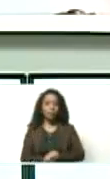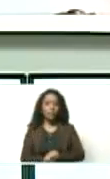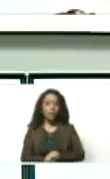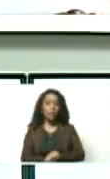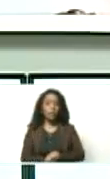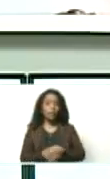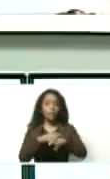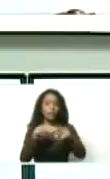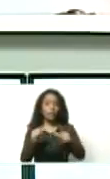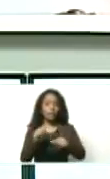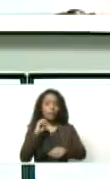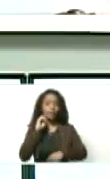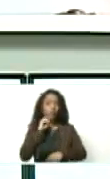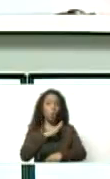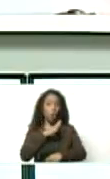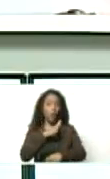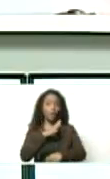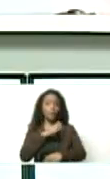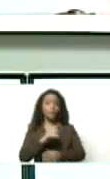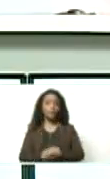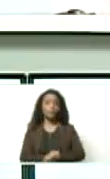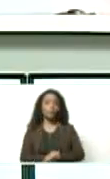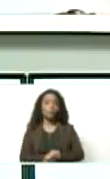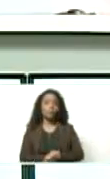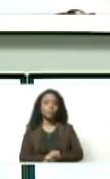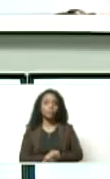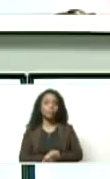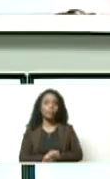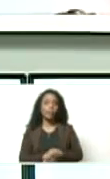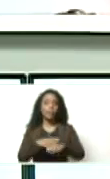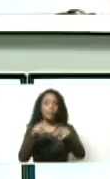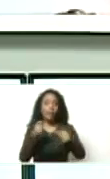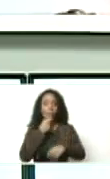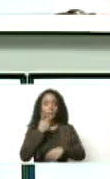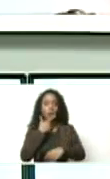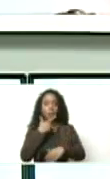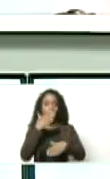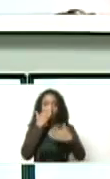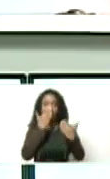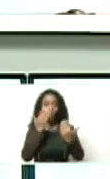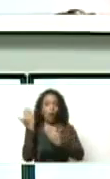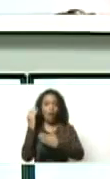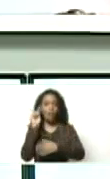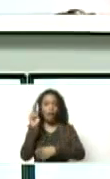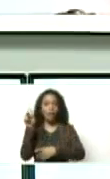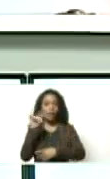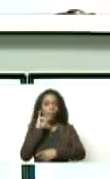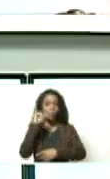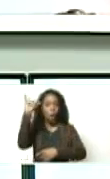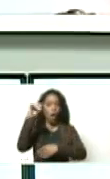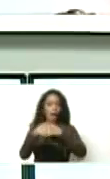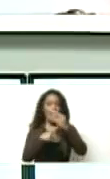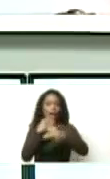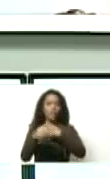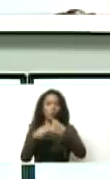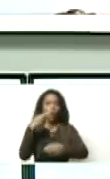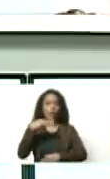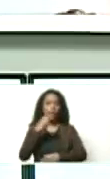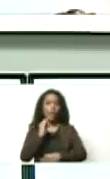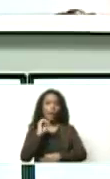tierra de mitos, tierra de leyendas, tierra hermosa. vamos a ver esta denuncia que hizo